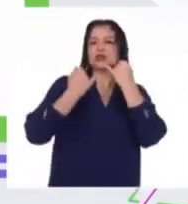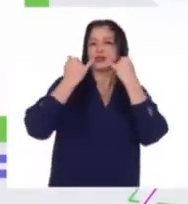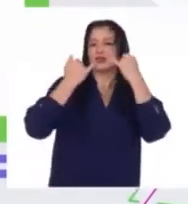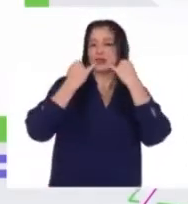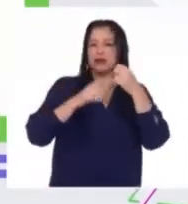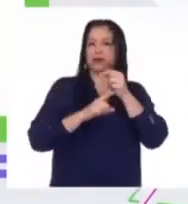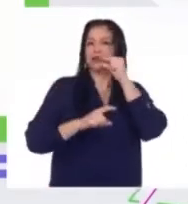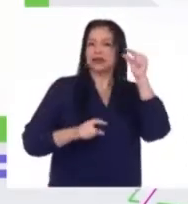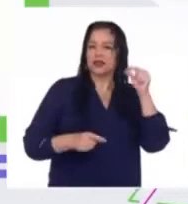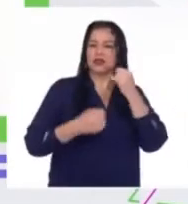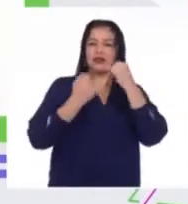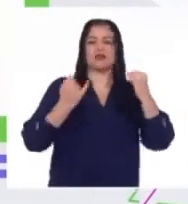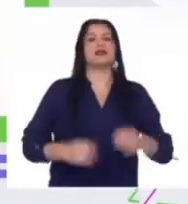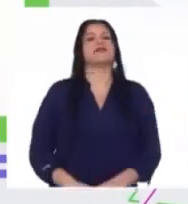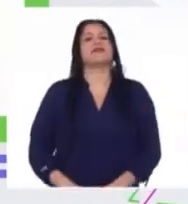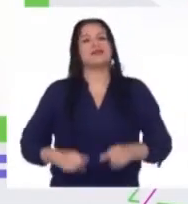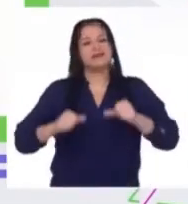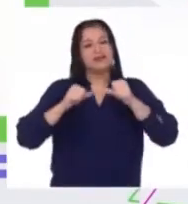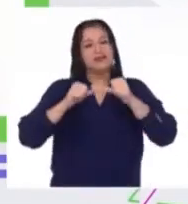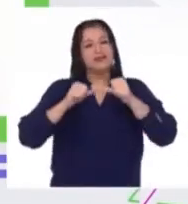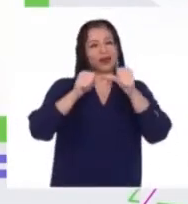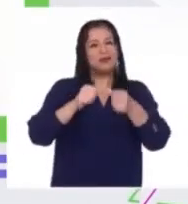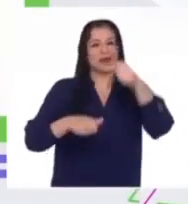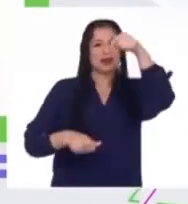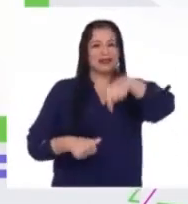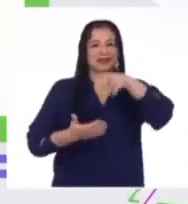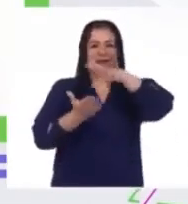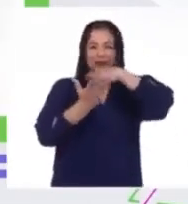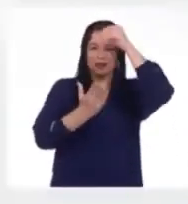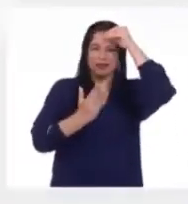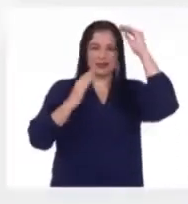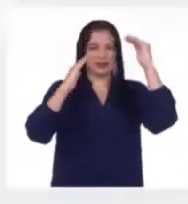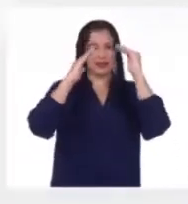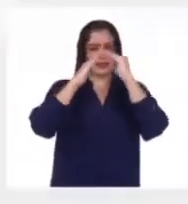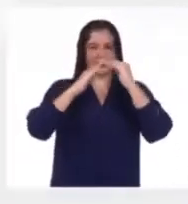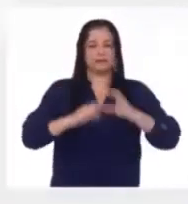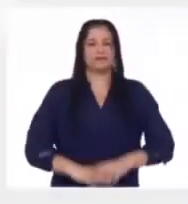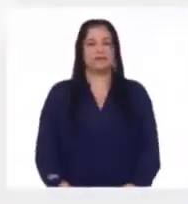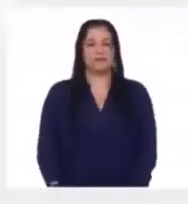Moenchi. Seguimos con más en Aprendo en Casa.